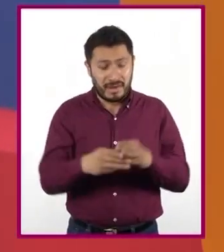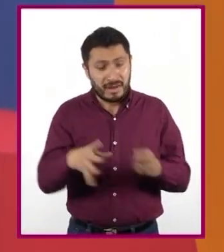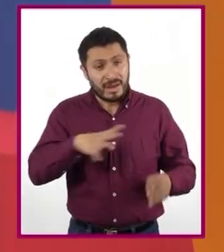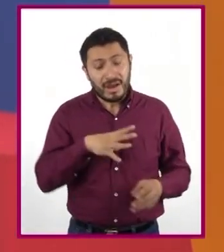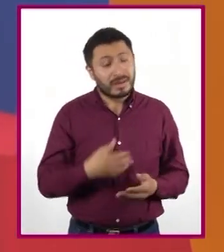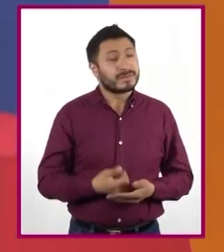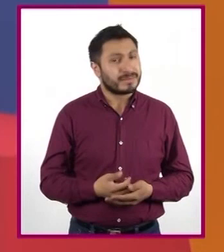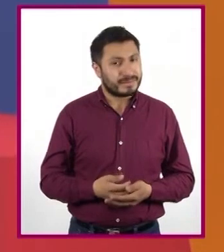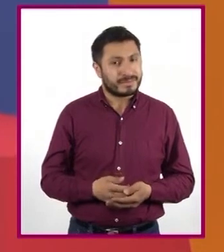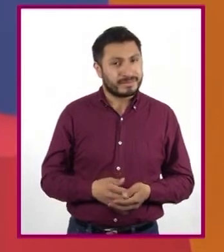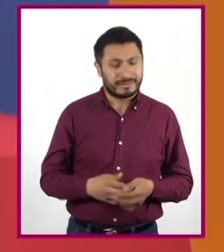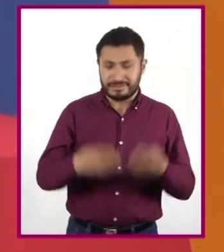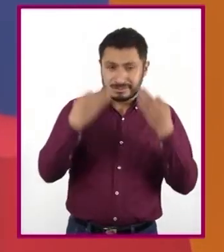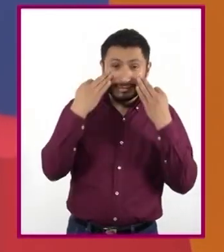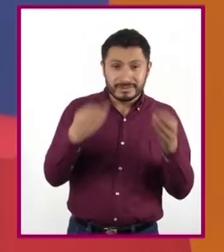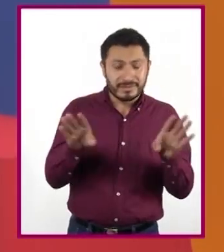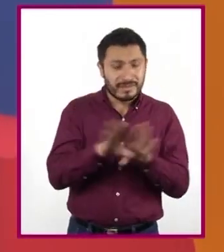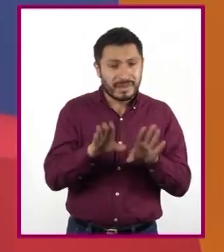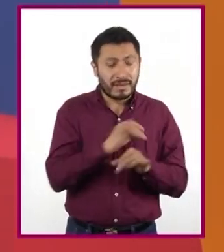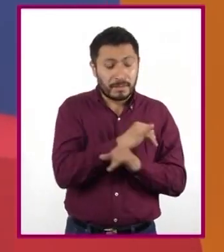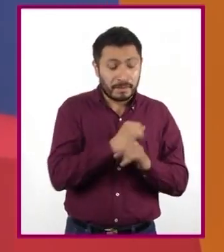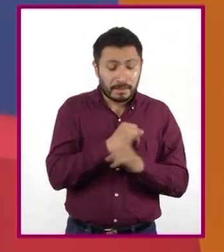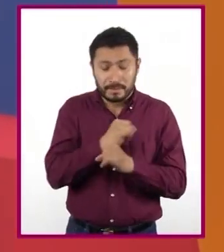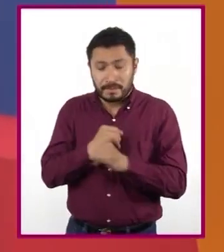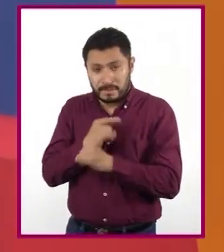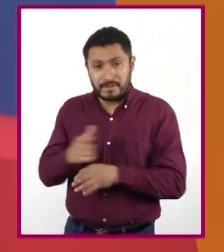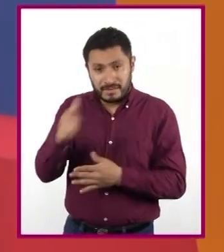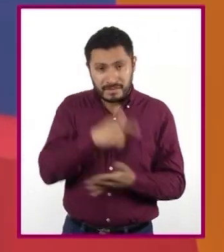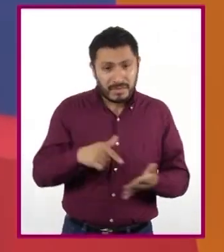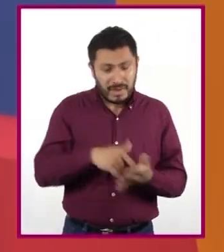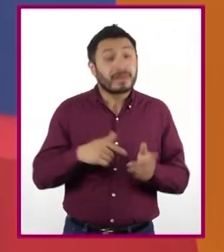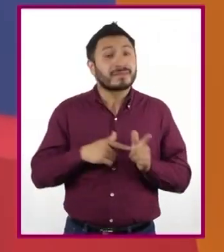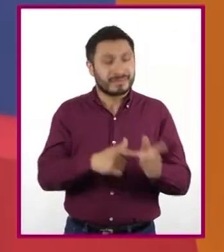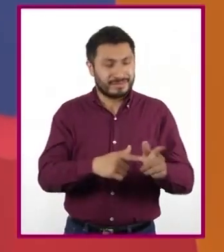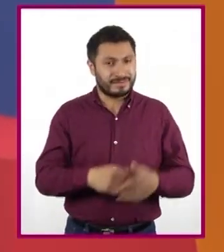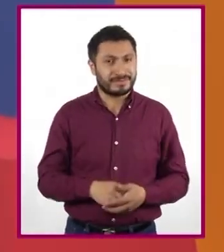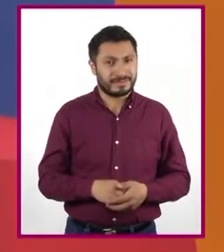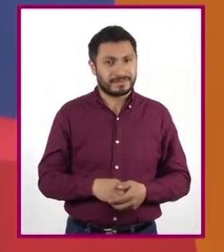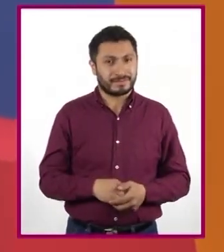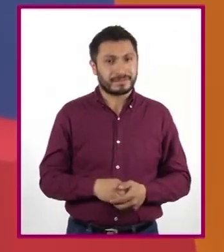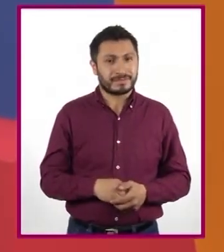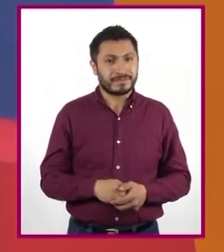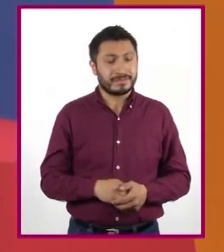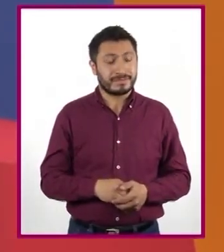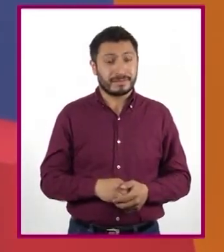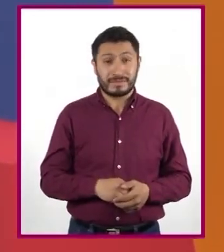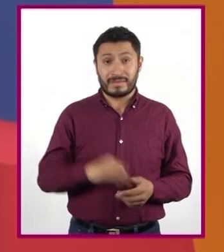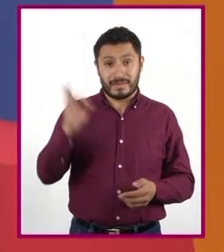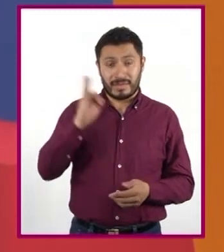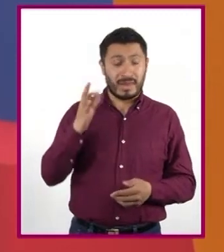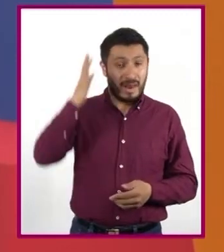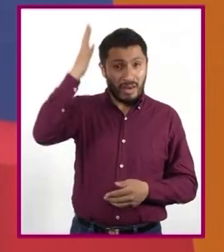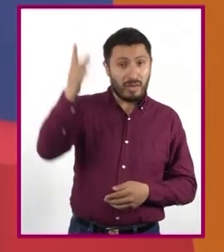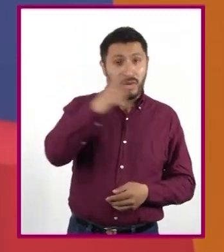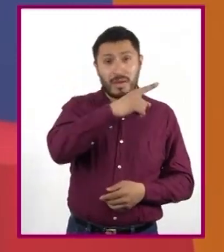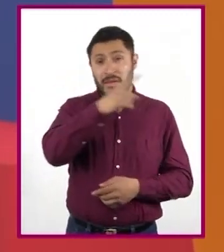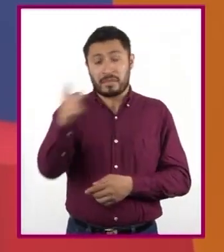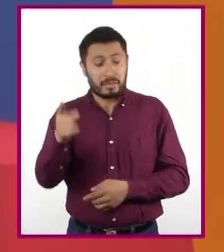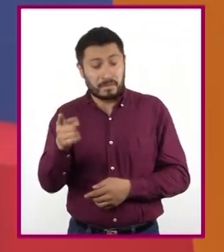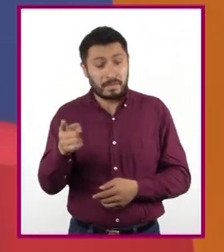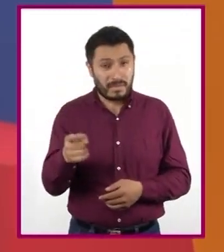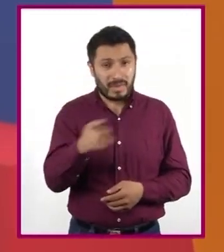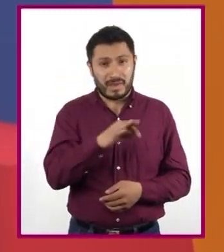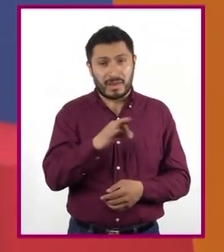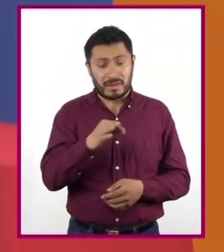alcance? ¿Observaron cómo las investigaciones en esta zona continúan? Quizá en un futuro alguno o alguna de ustedes